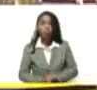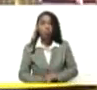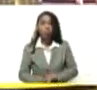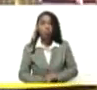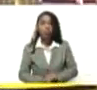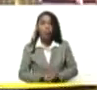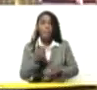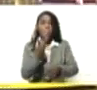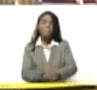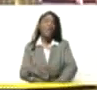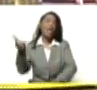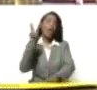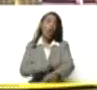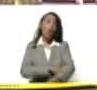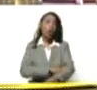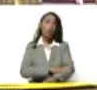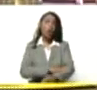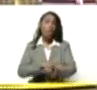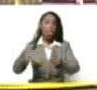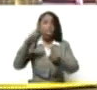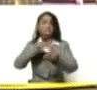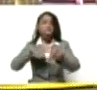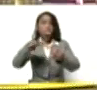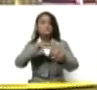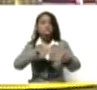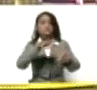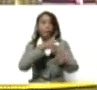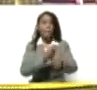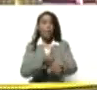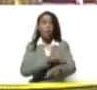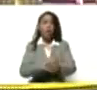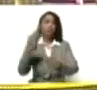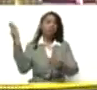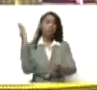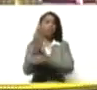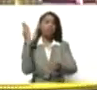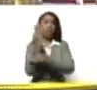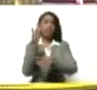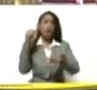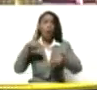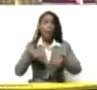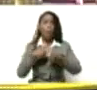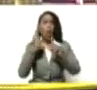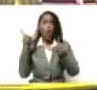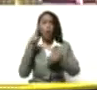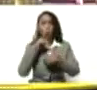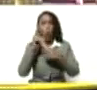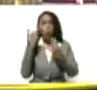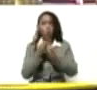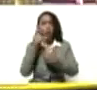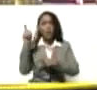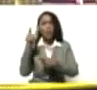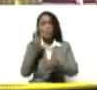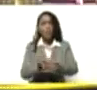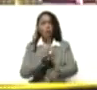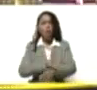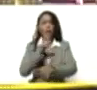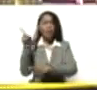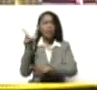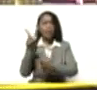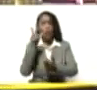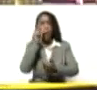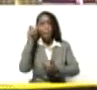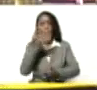Es peor la persecución, las sanciones hoy por hoy con Joe Biden, es peor.